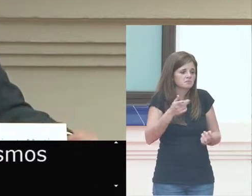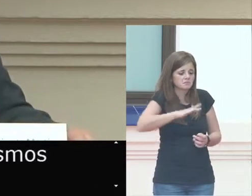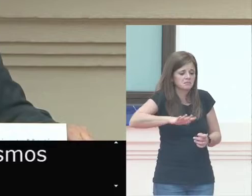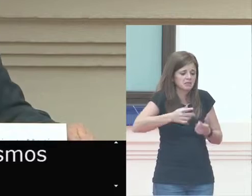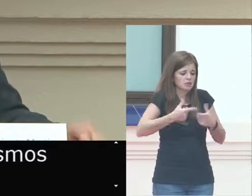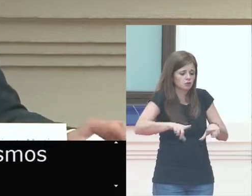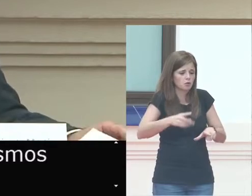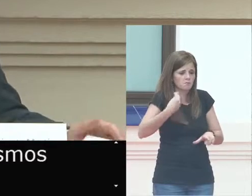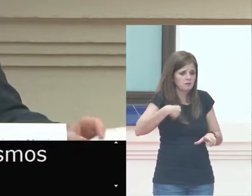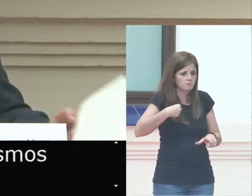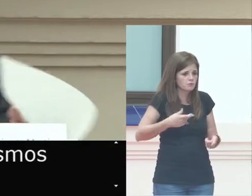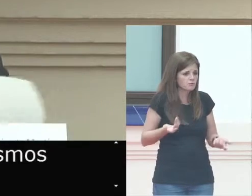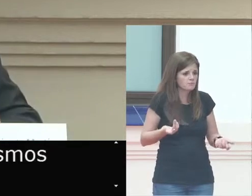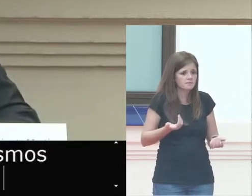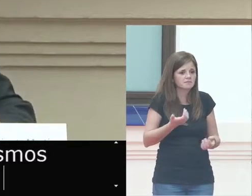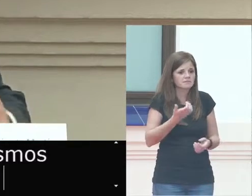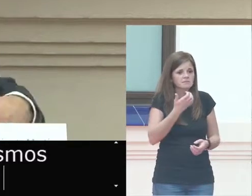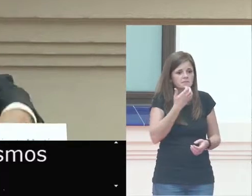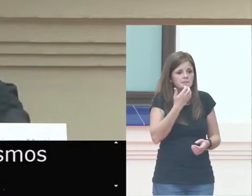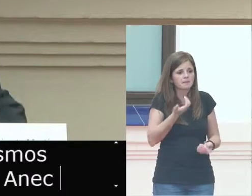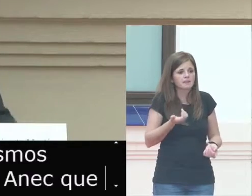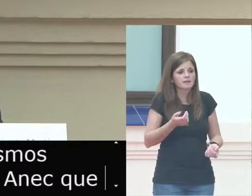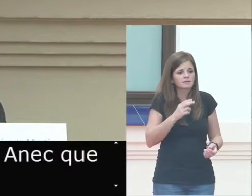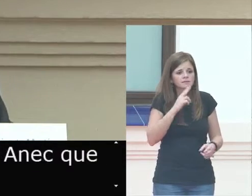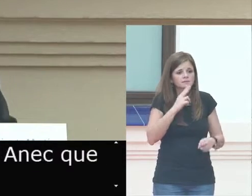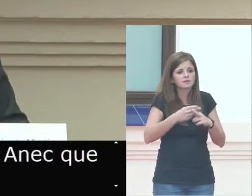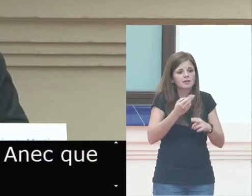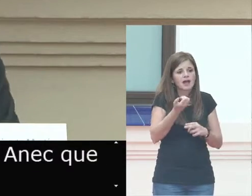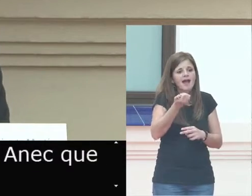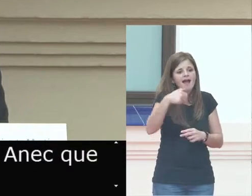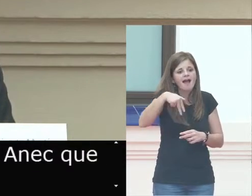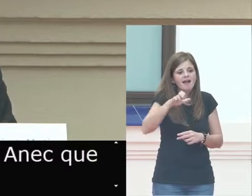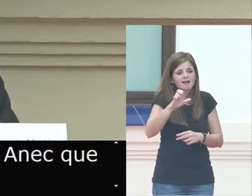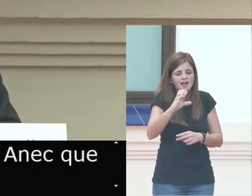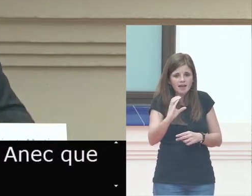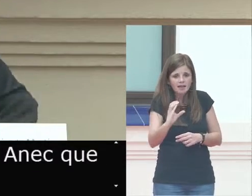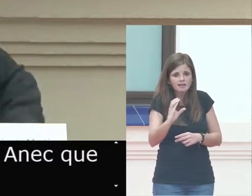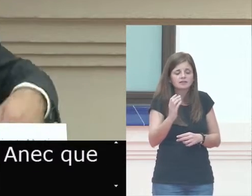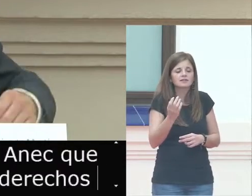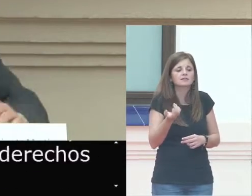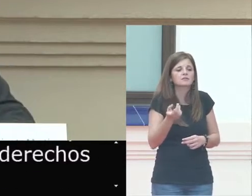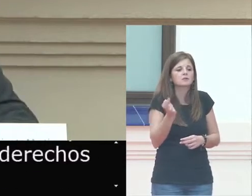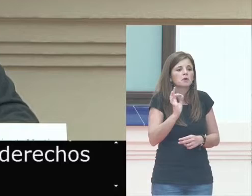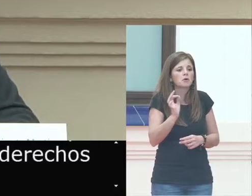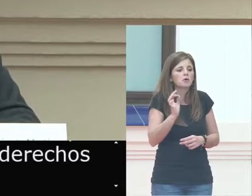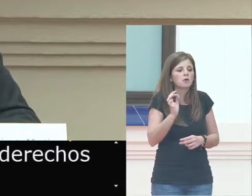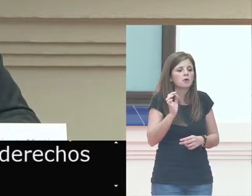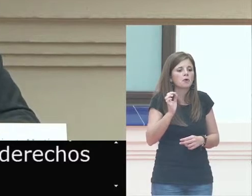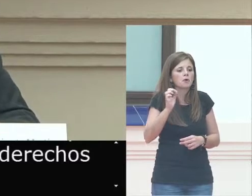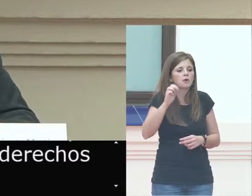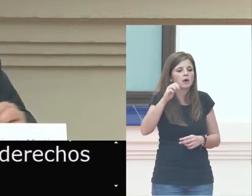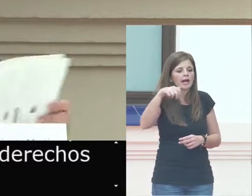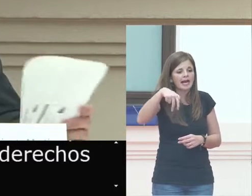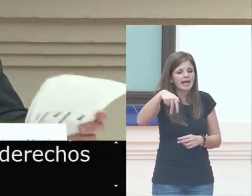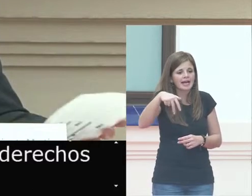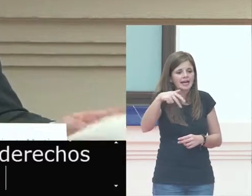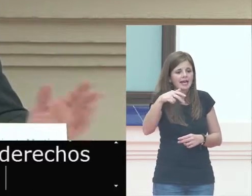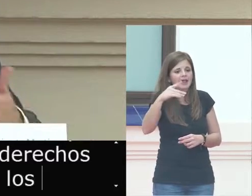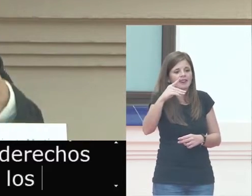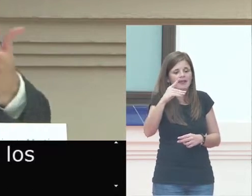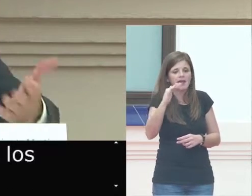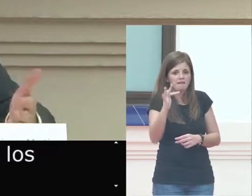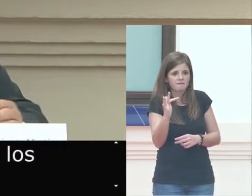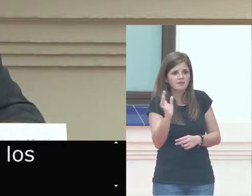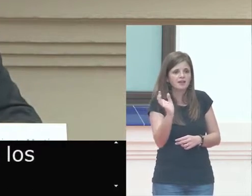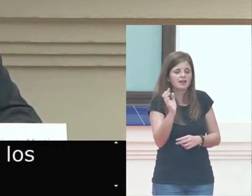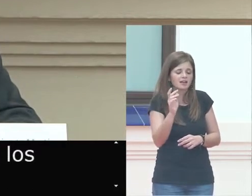ser ANEC, que es una organización que defiende los derechos de los consumidores y en concreto de los usuarios, como puede ser EDF, que también representa a los usuarios, a